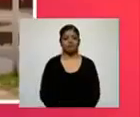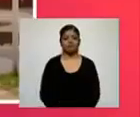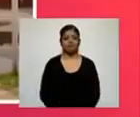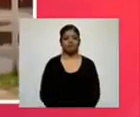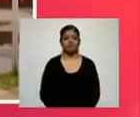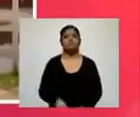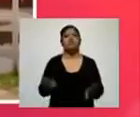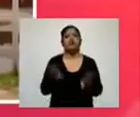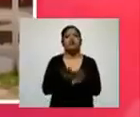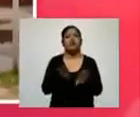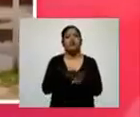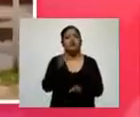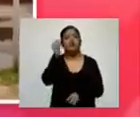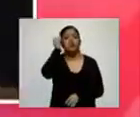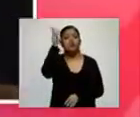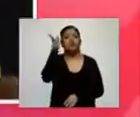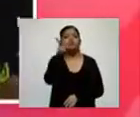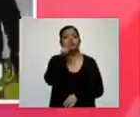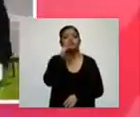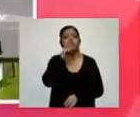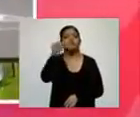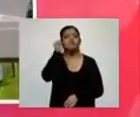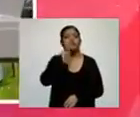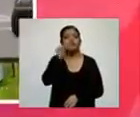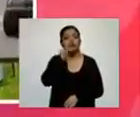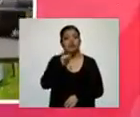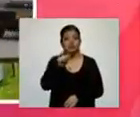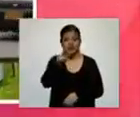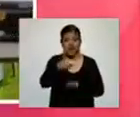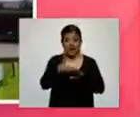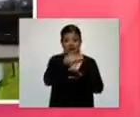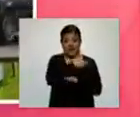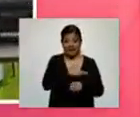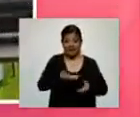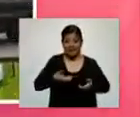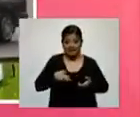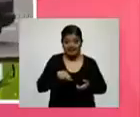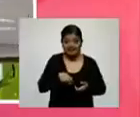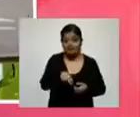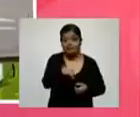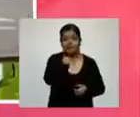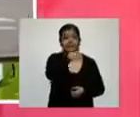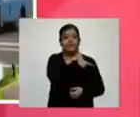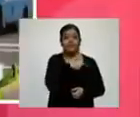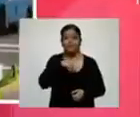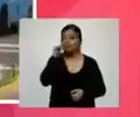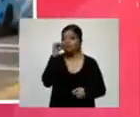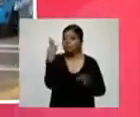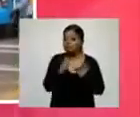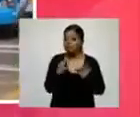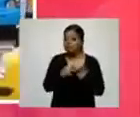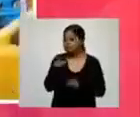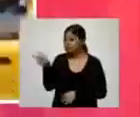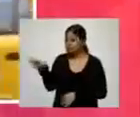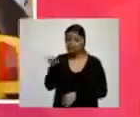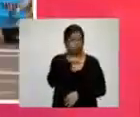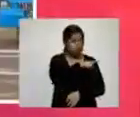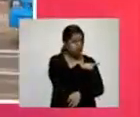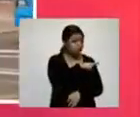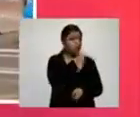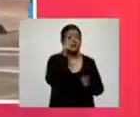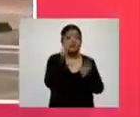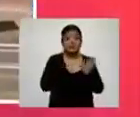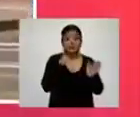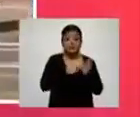¿Cómo poder olvidar la frase de nuestros padres cuando nos decían antes de cruzar la calle? Hay que mirar para los dos lados, mirar bien y varias